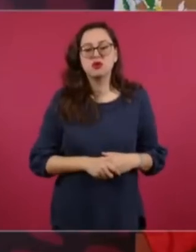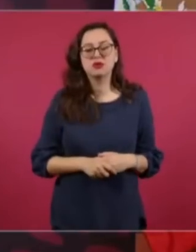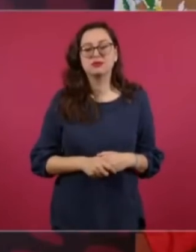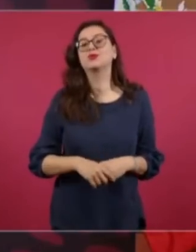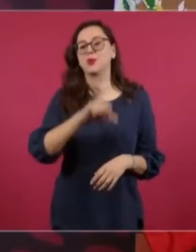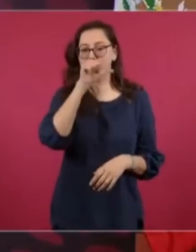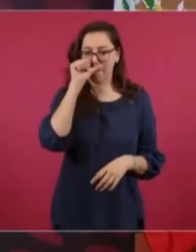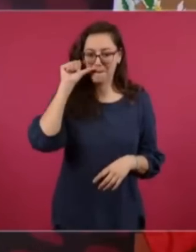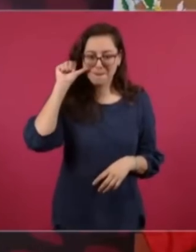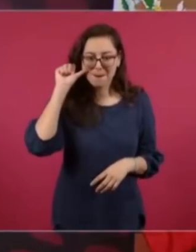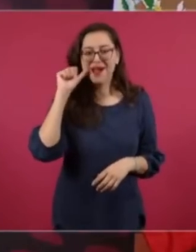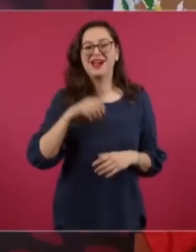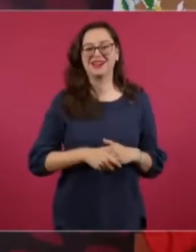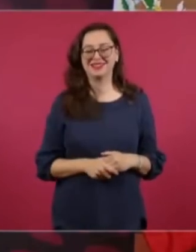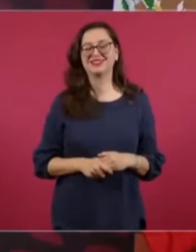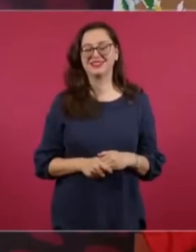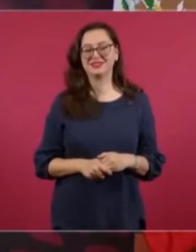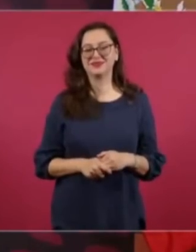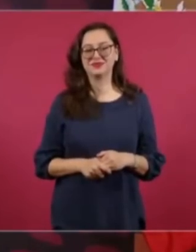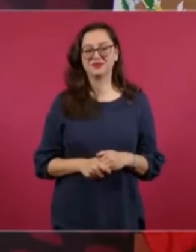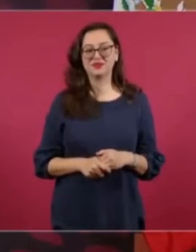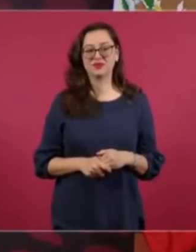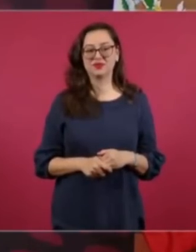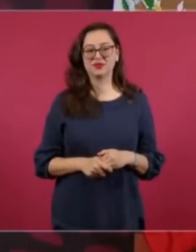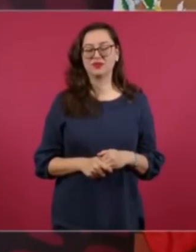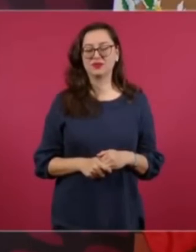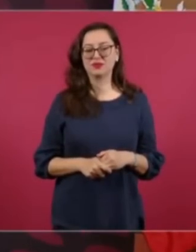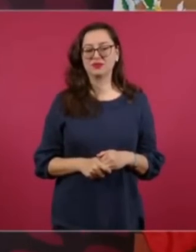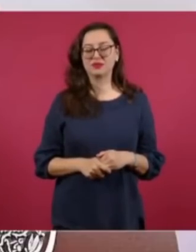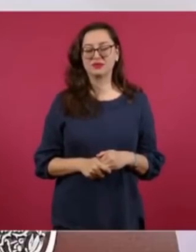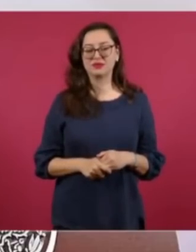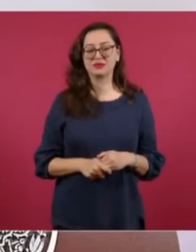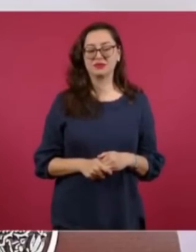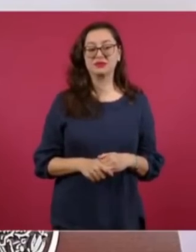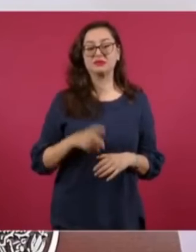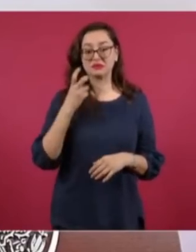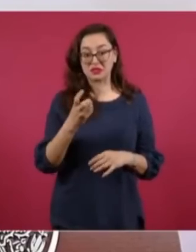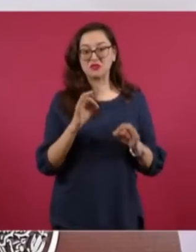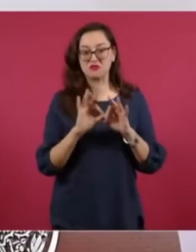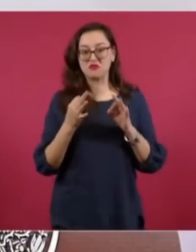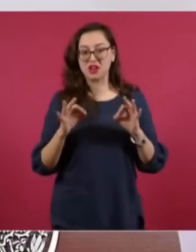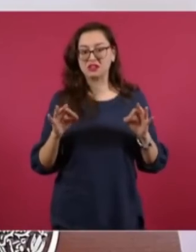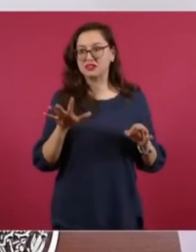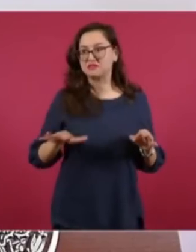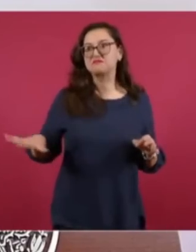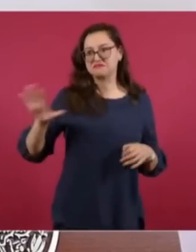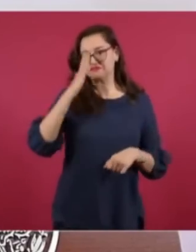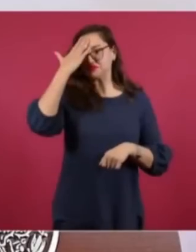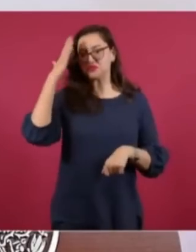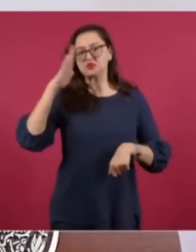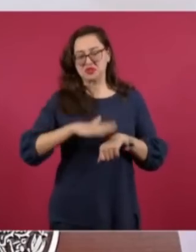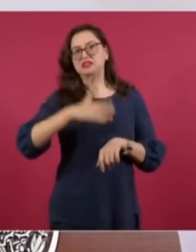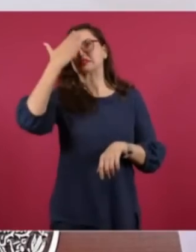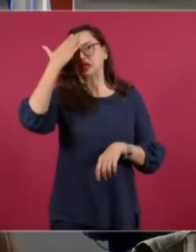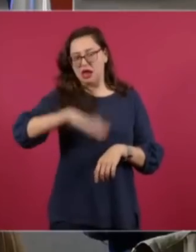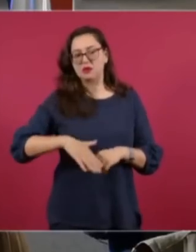Y esa frase yo creo que es una de las que más se saben los mexicanos.